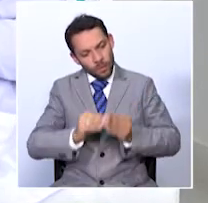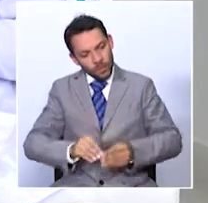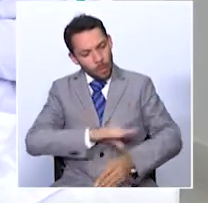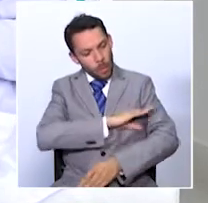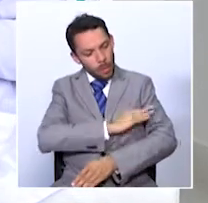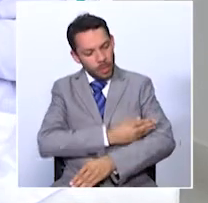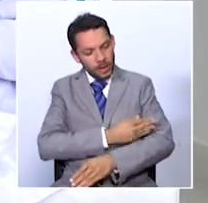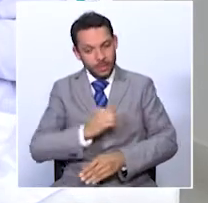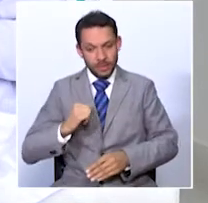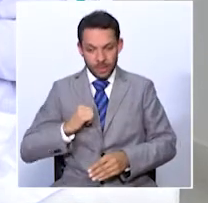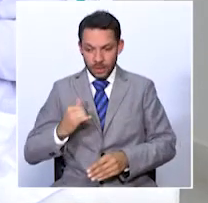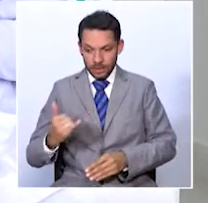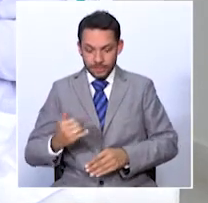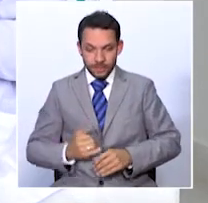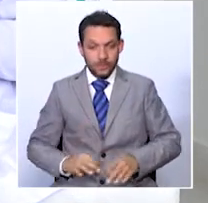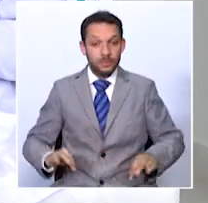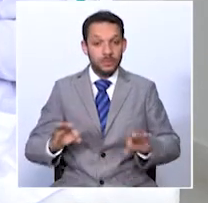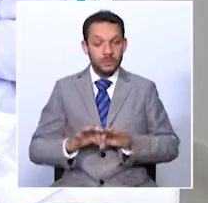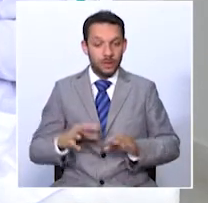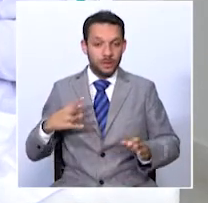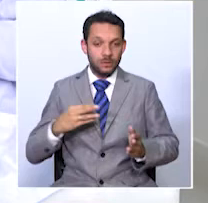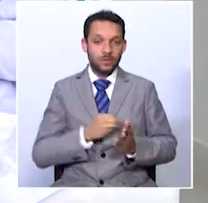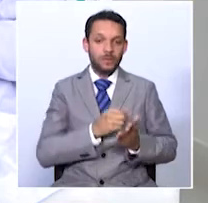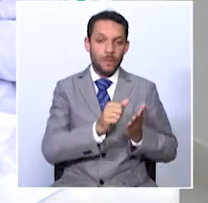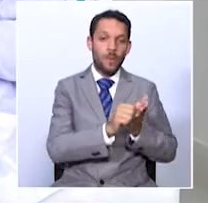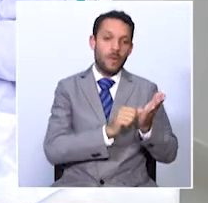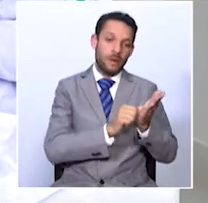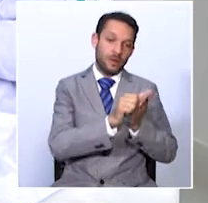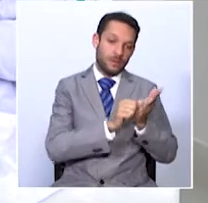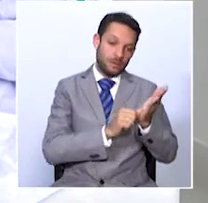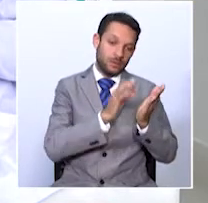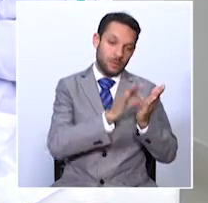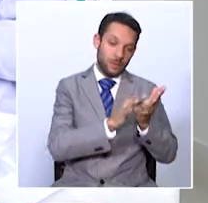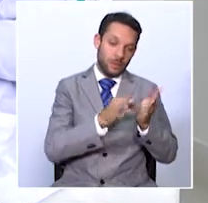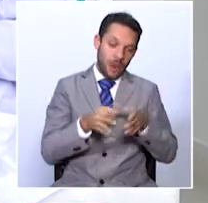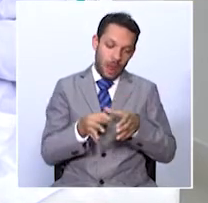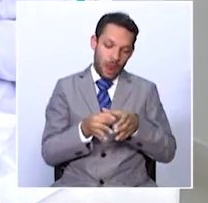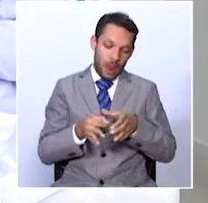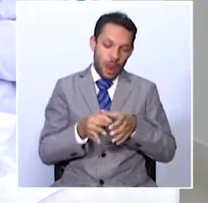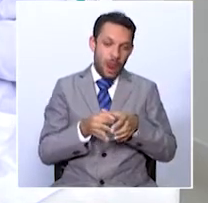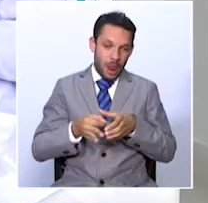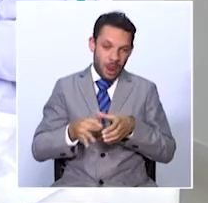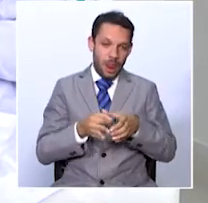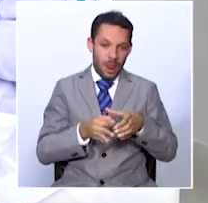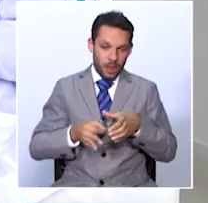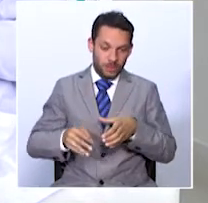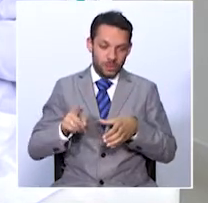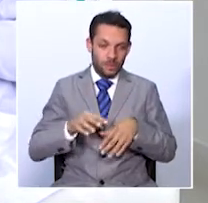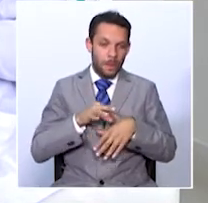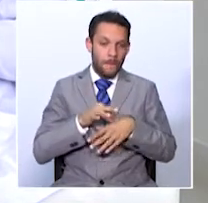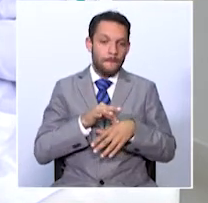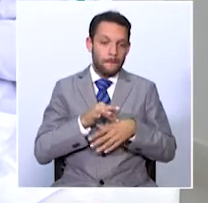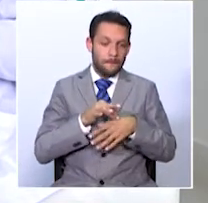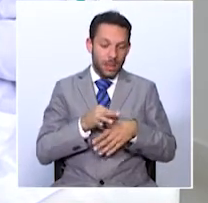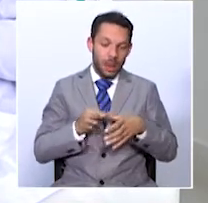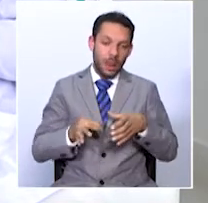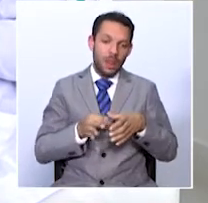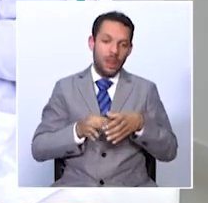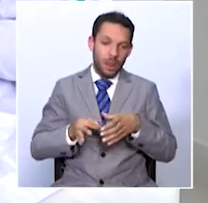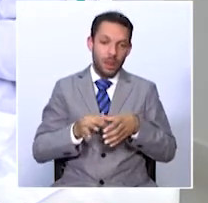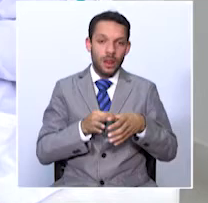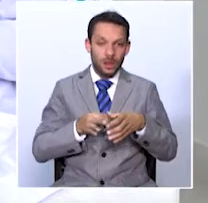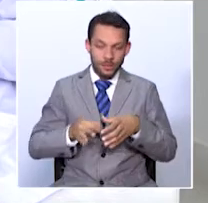Sí, nosotros fuimos programados con un número de células, por ejemplo, hablemos de la piel. Entonces, ese número